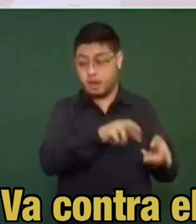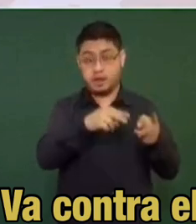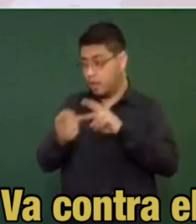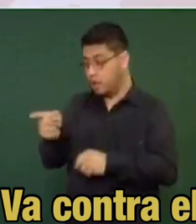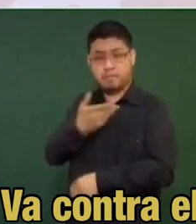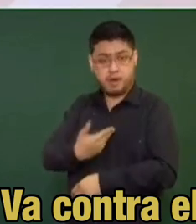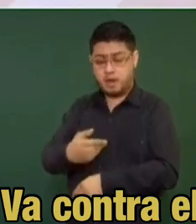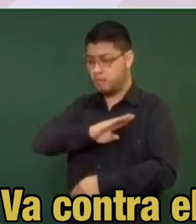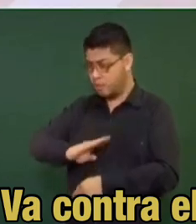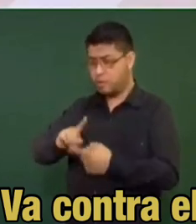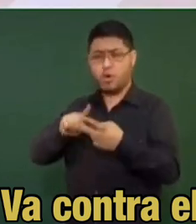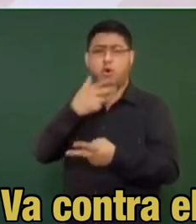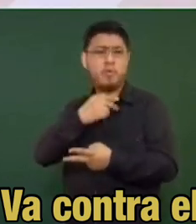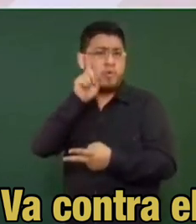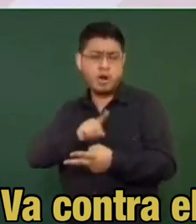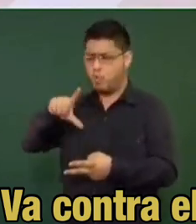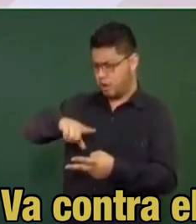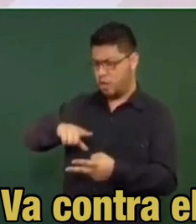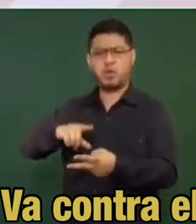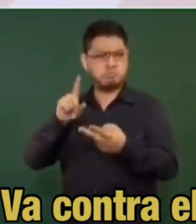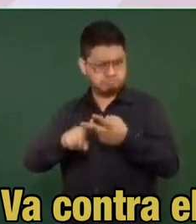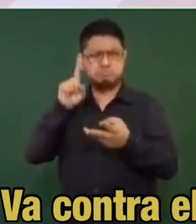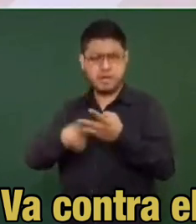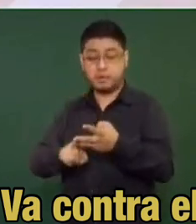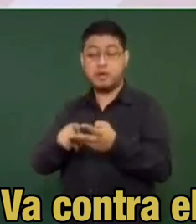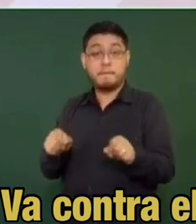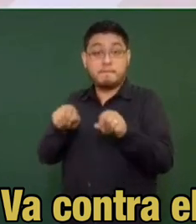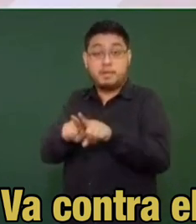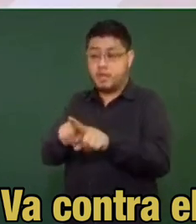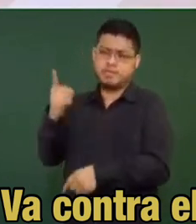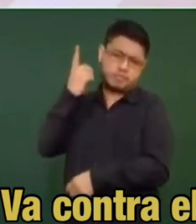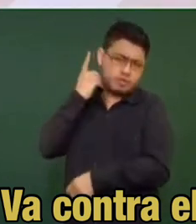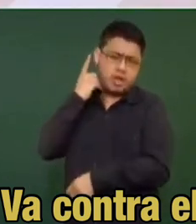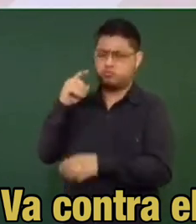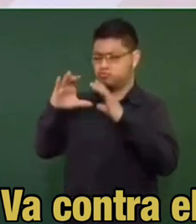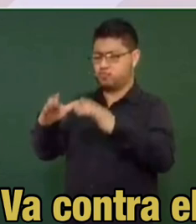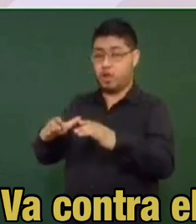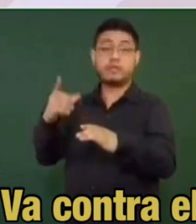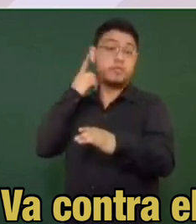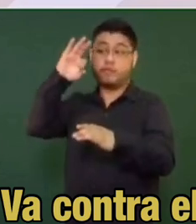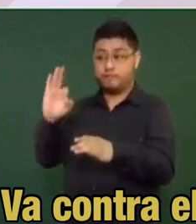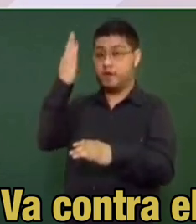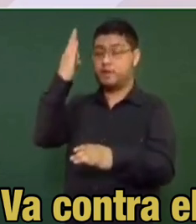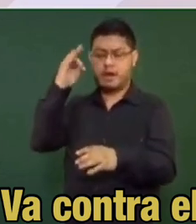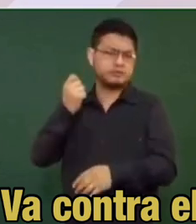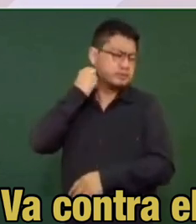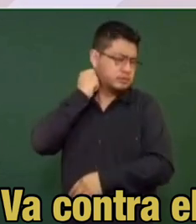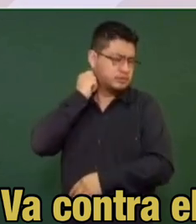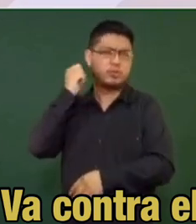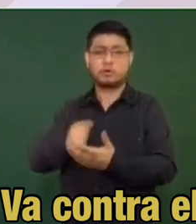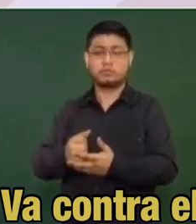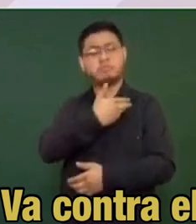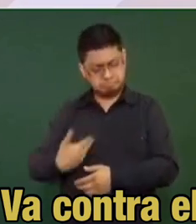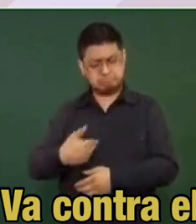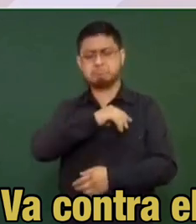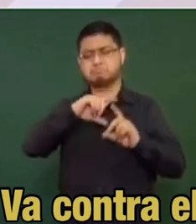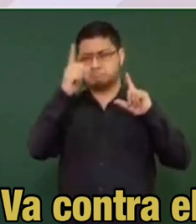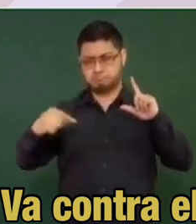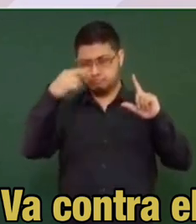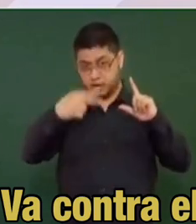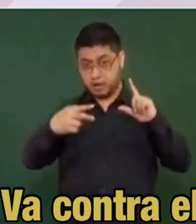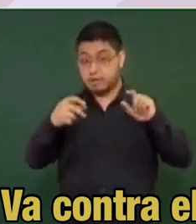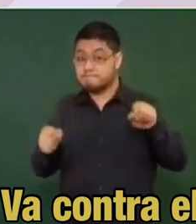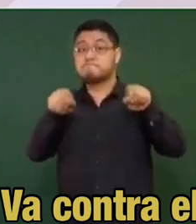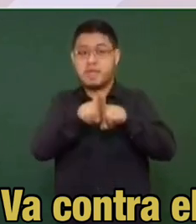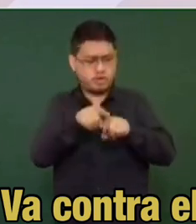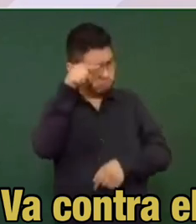mujeres, a las gobernadoras, gobernadores, así como se elige a los diputados locales, a los diputados federales, a los senadores, al presidente de la República, así hay